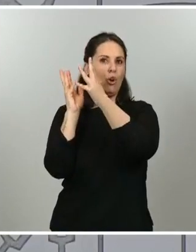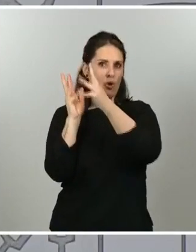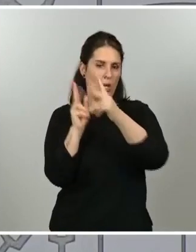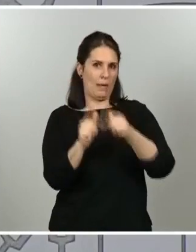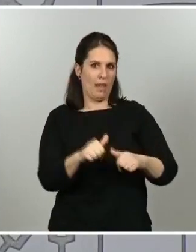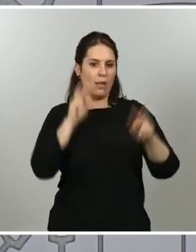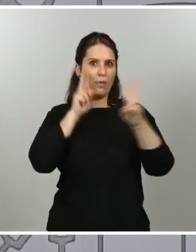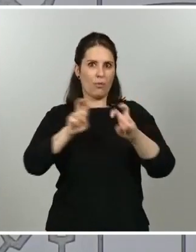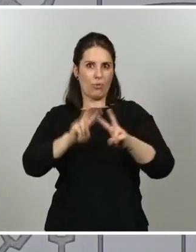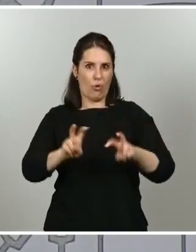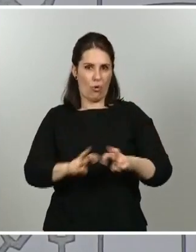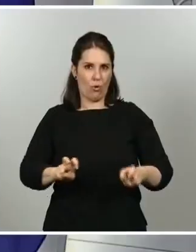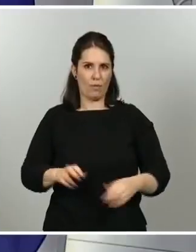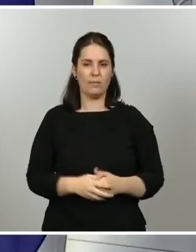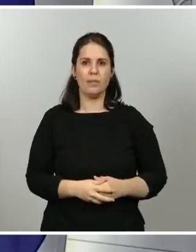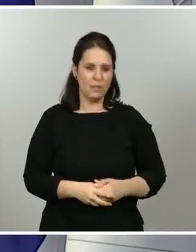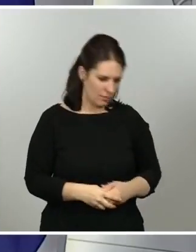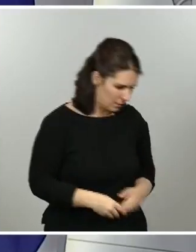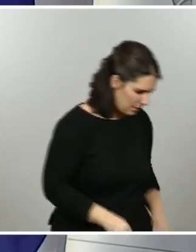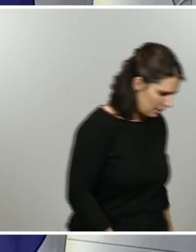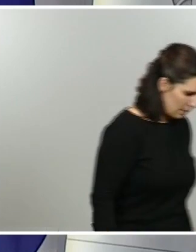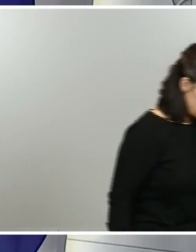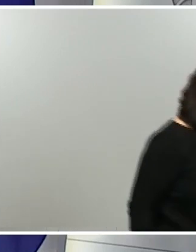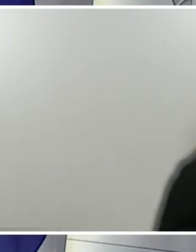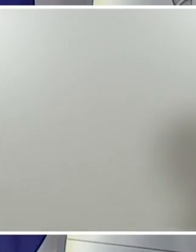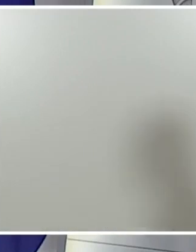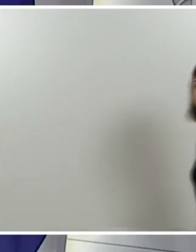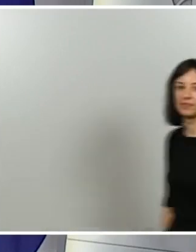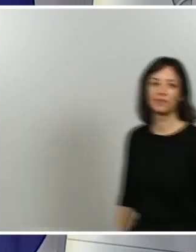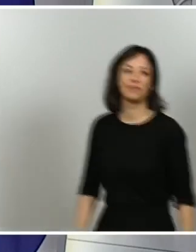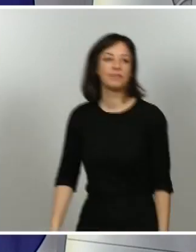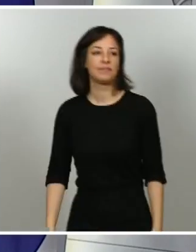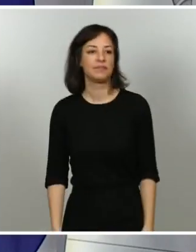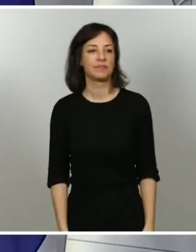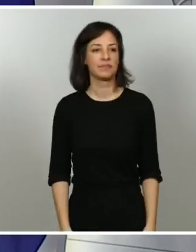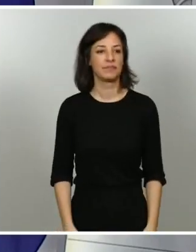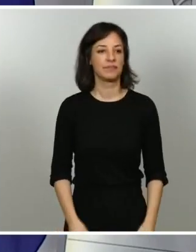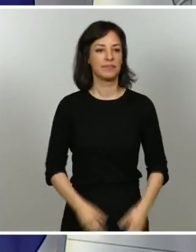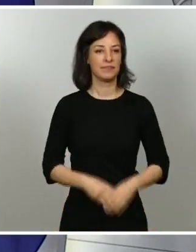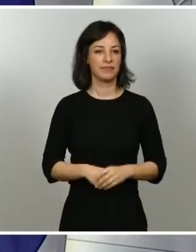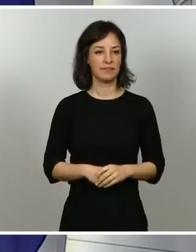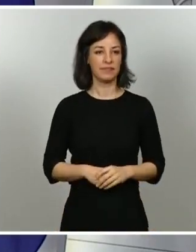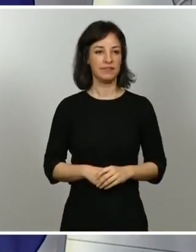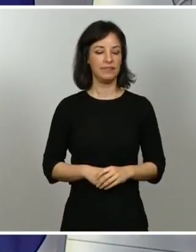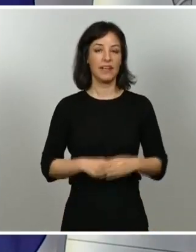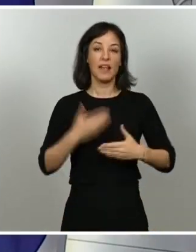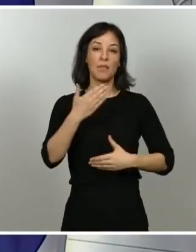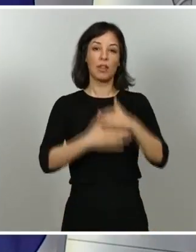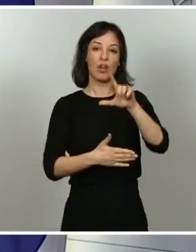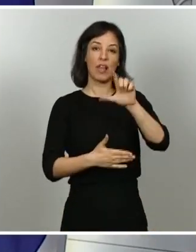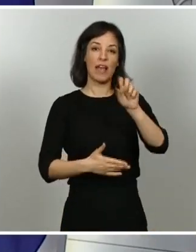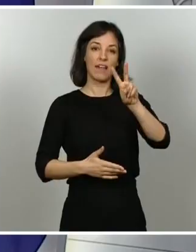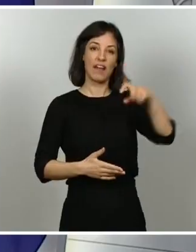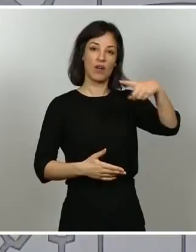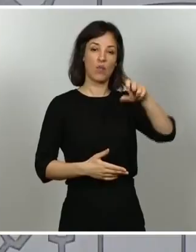analizando a posteriori. Finalizamos con una pregunta de La Vanguardia. ¿Cree, a tenor de los datos de que disponen y de cómo